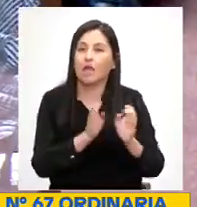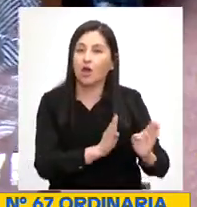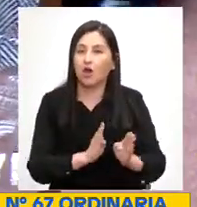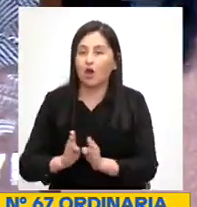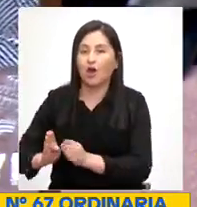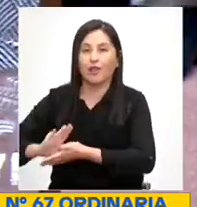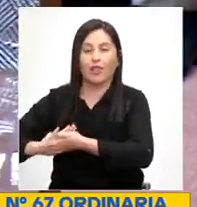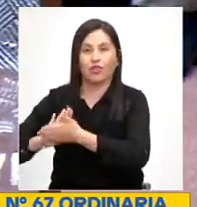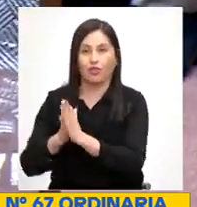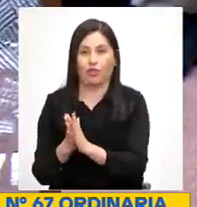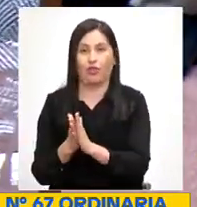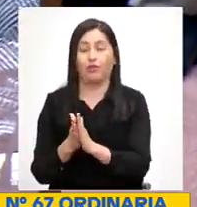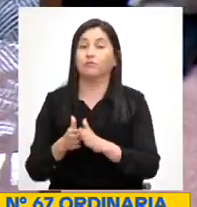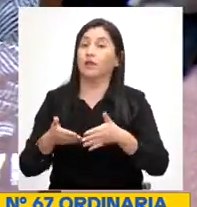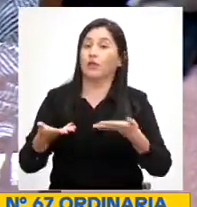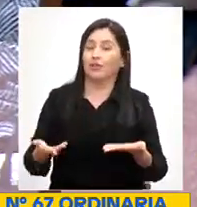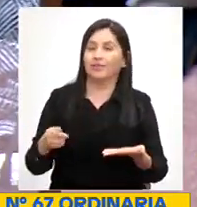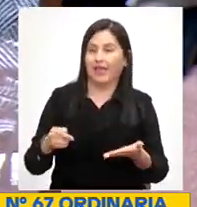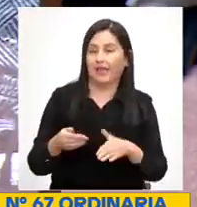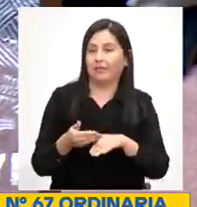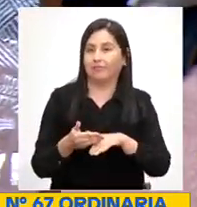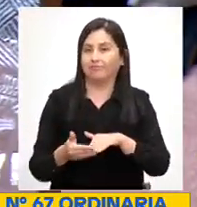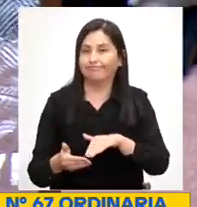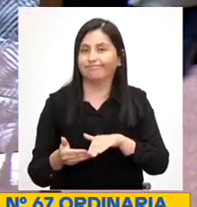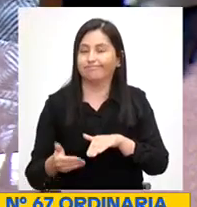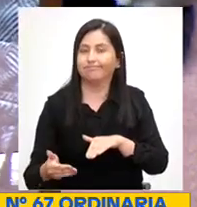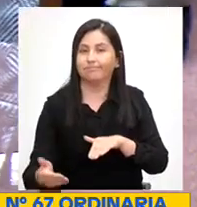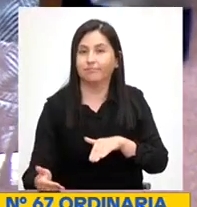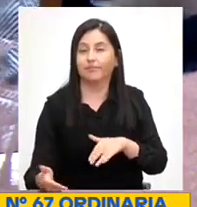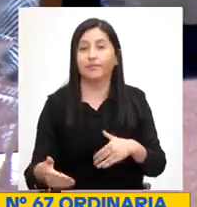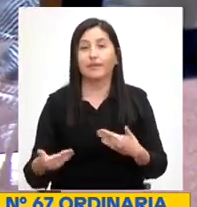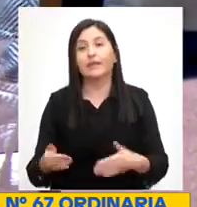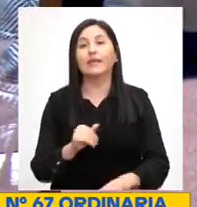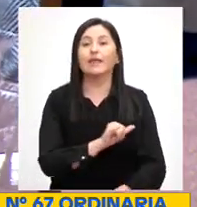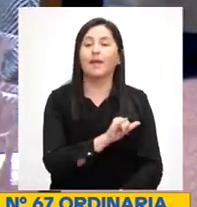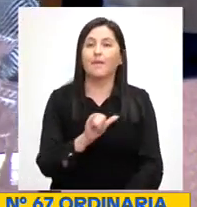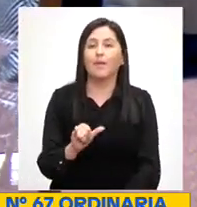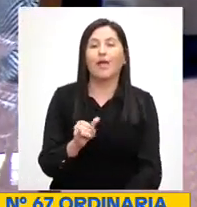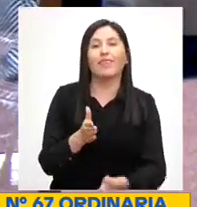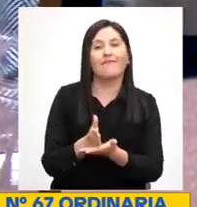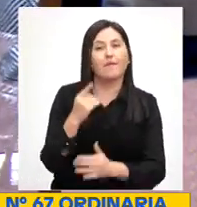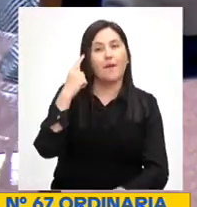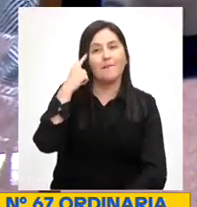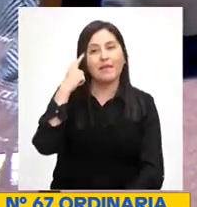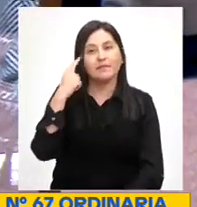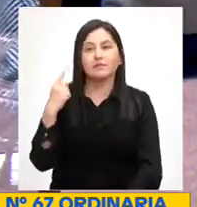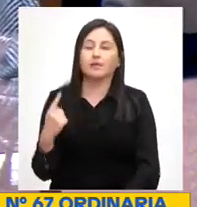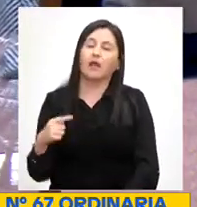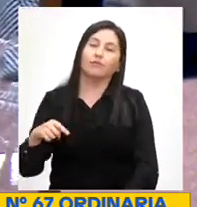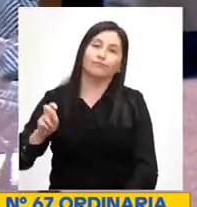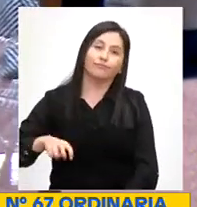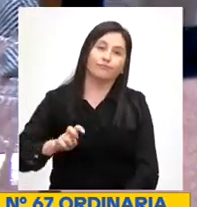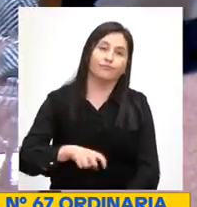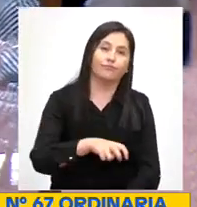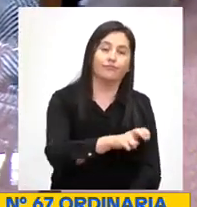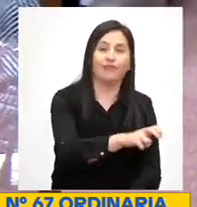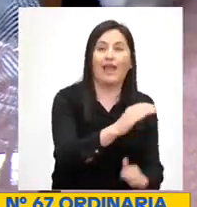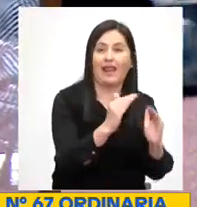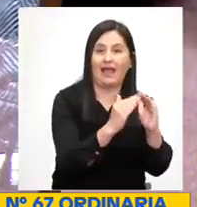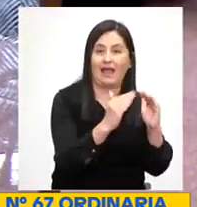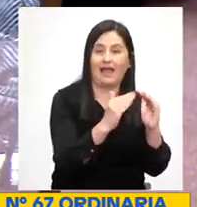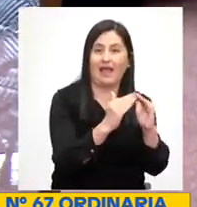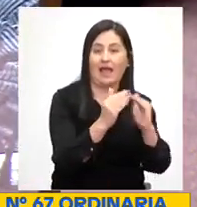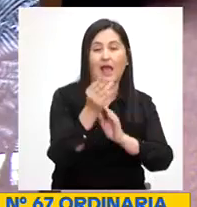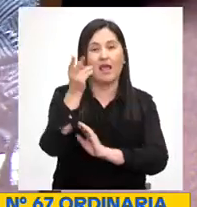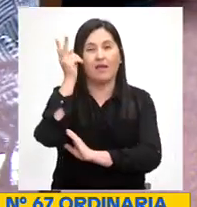Entonces esto se extiende por largo tiempo y después tenemos que considerar los traslados hasta su hogar las distancias la locomoción